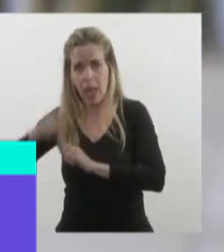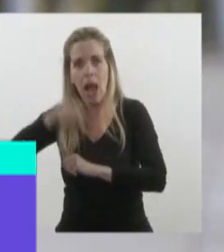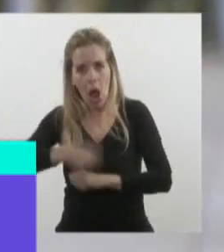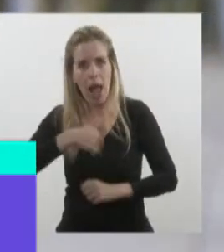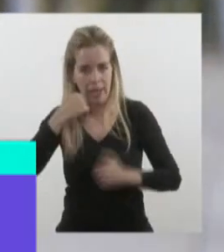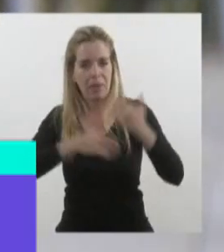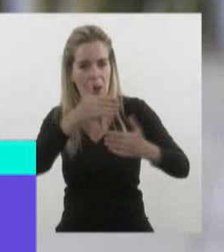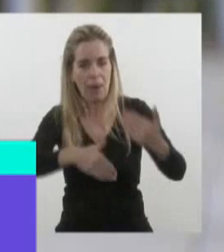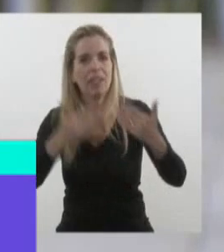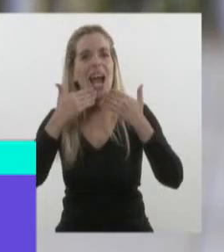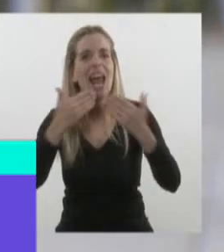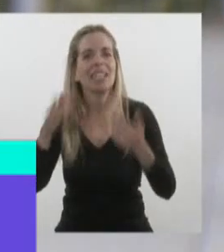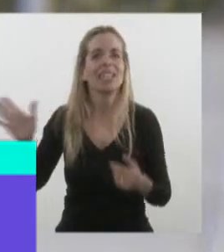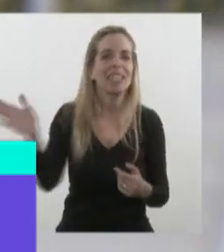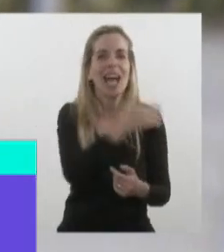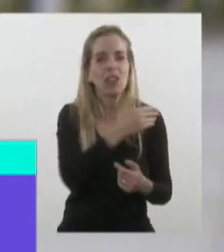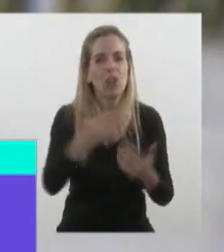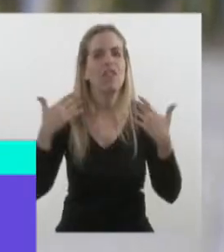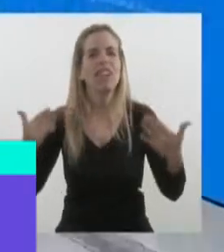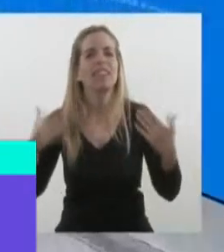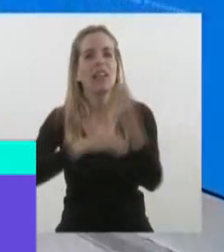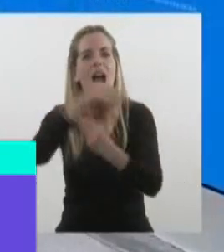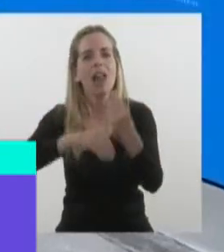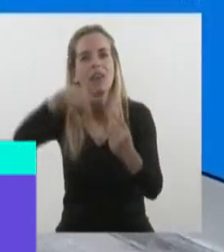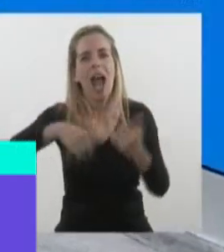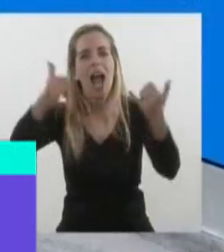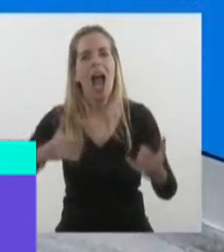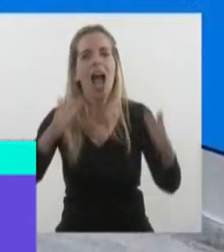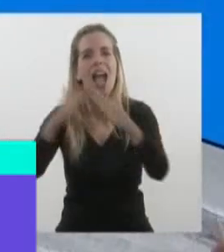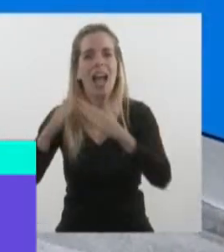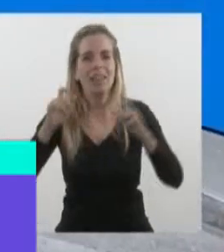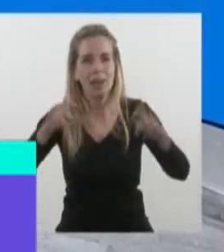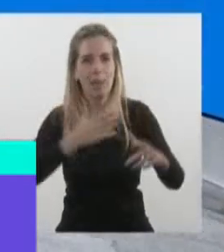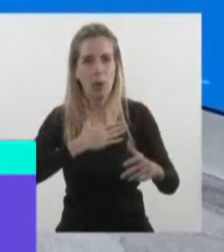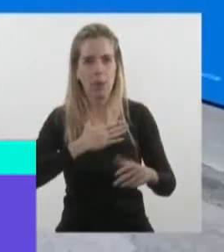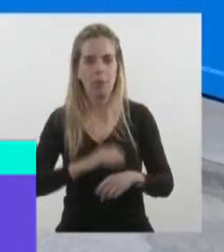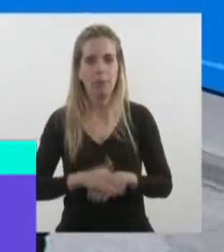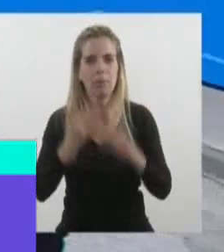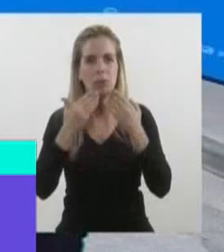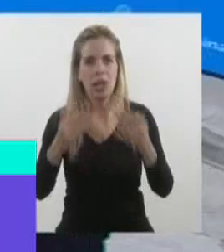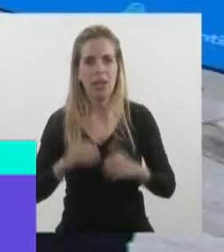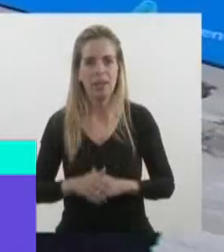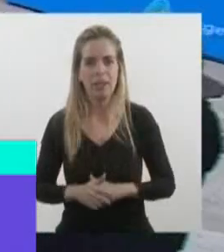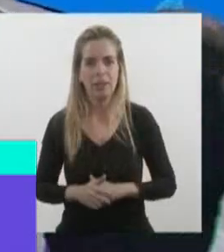felicitaciones a las familias que hoy tienen una casa. Gracias. De